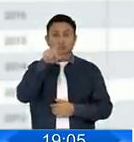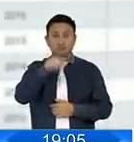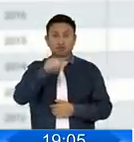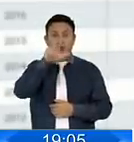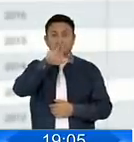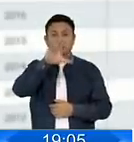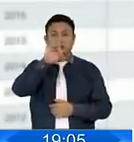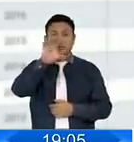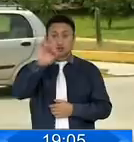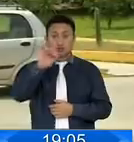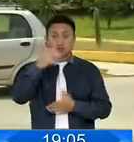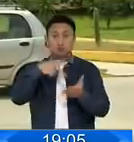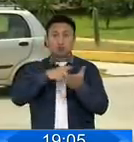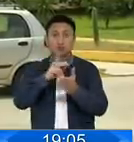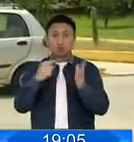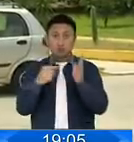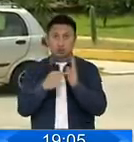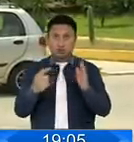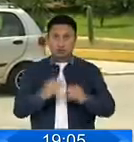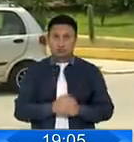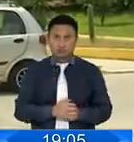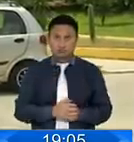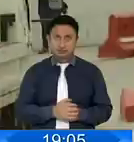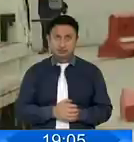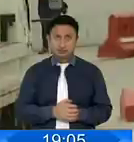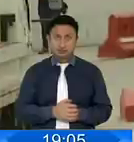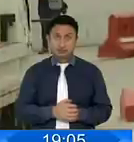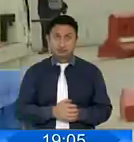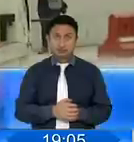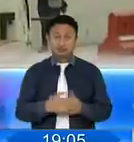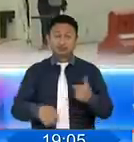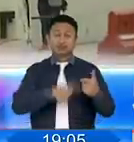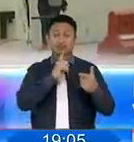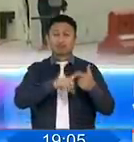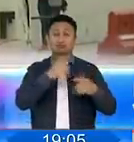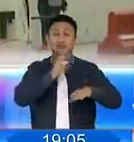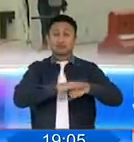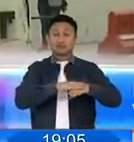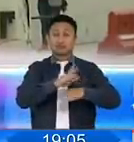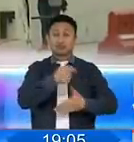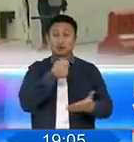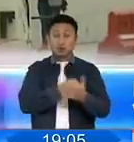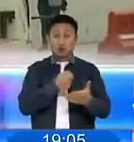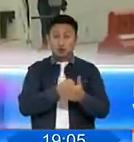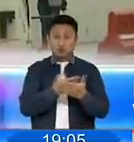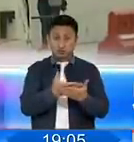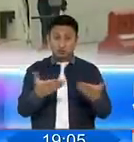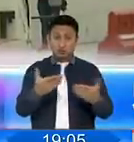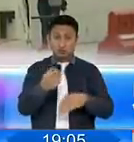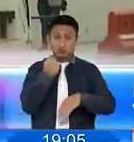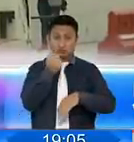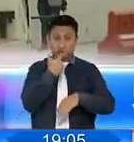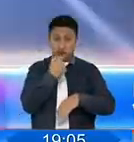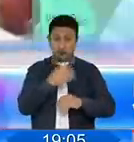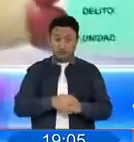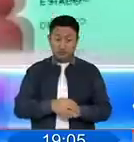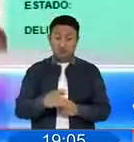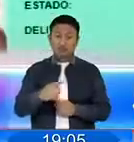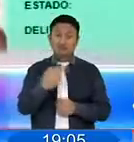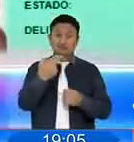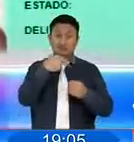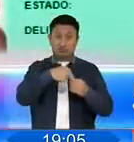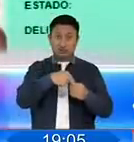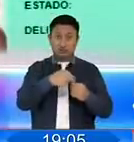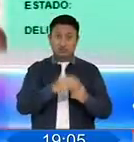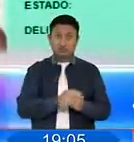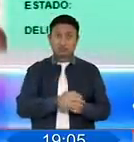concepto. De otra parte, además del escándalo por el supuesto sobreprecio en la compra de insumos médicos en donde estaría involucrado, sobre Salcedo en